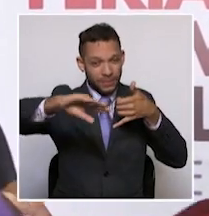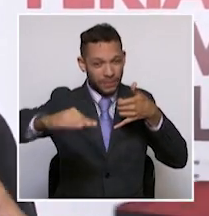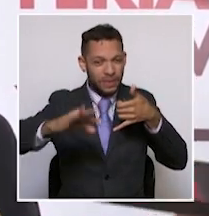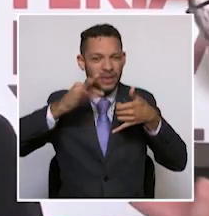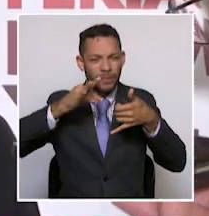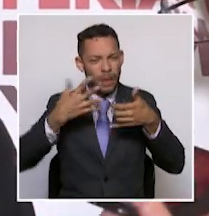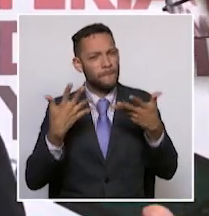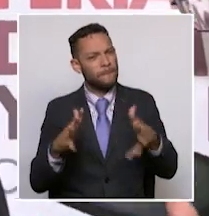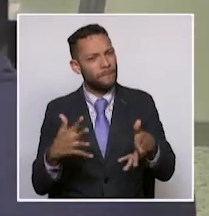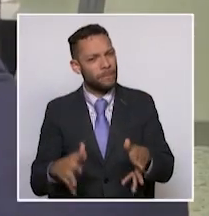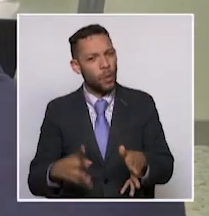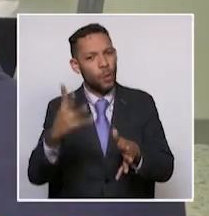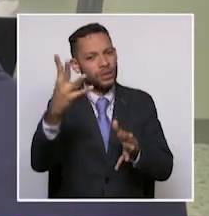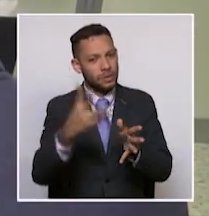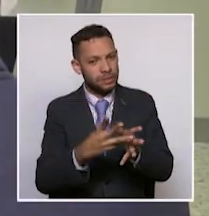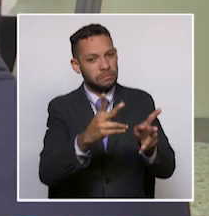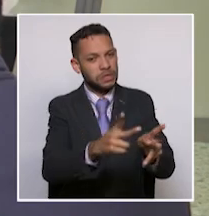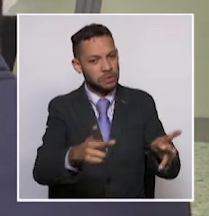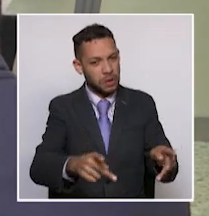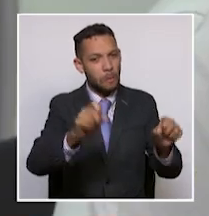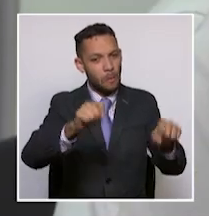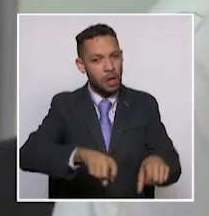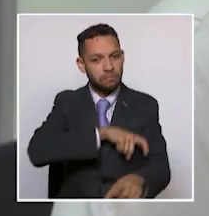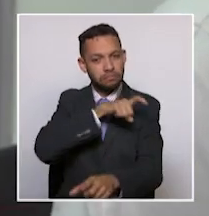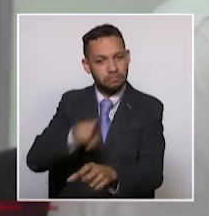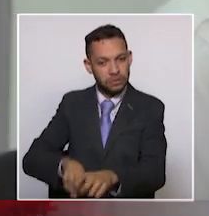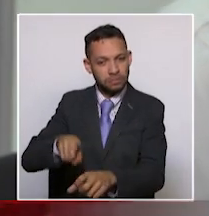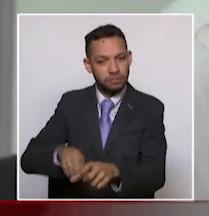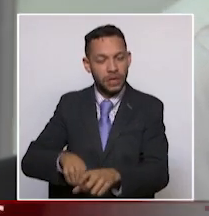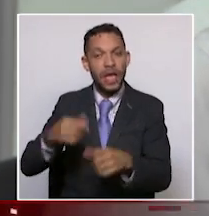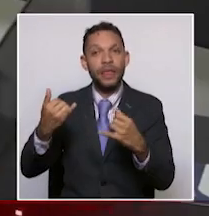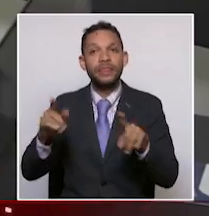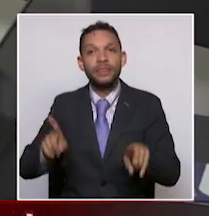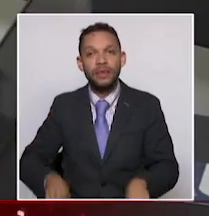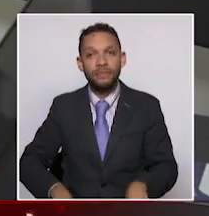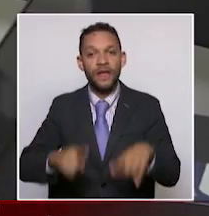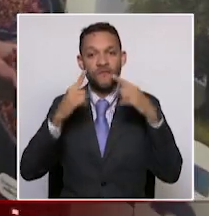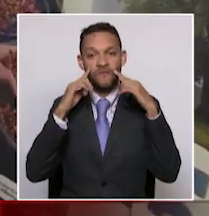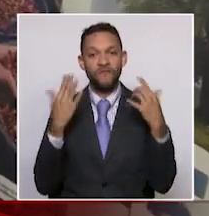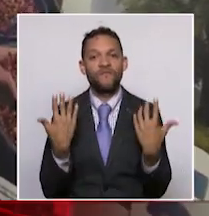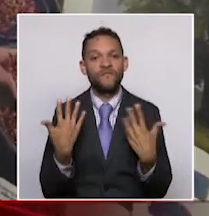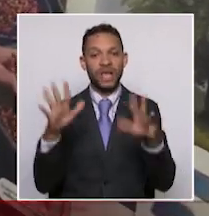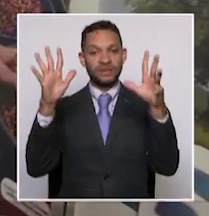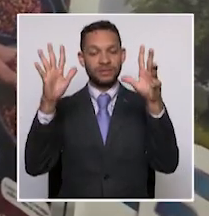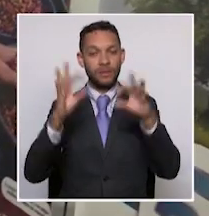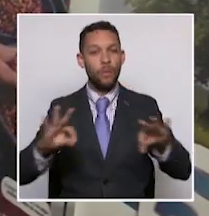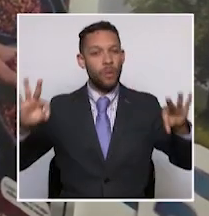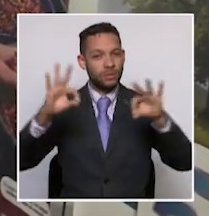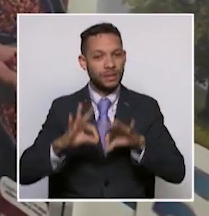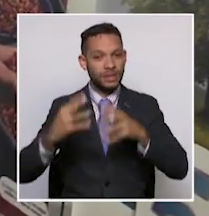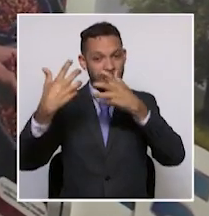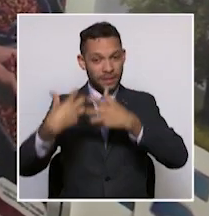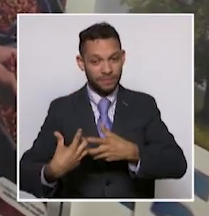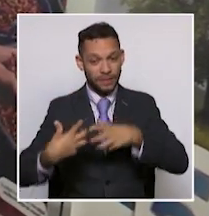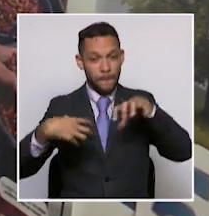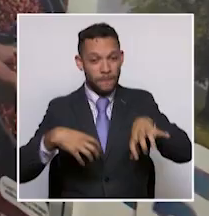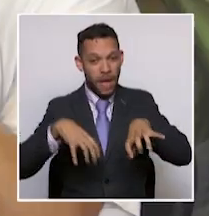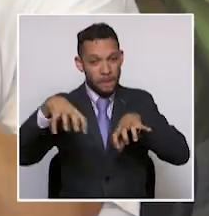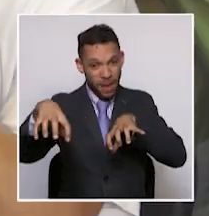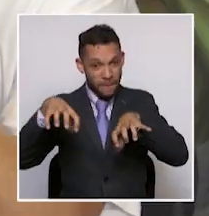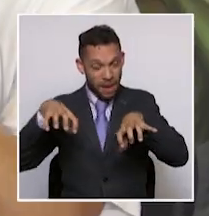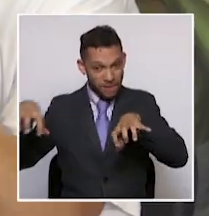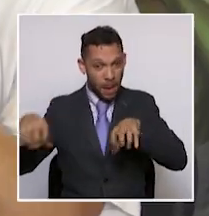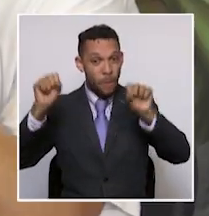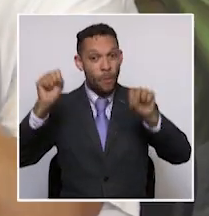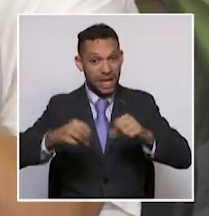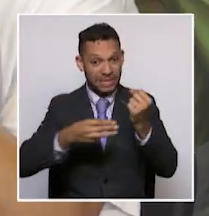aproximadamente 4.000 nuevos empleos. En el marco de la firma del convenio, se realizó además una Feria Nacional de Empleo, que en cada una de las agencias de empleo de la ciudad